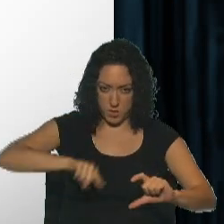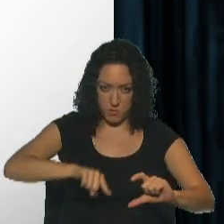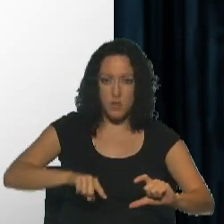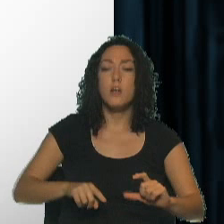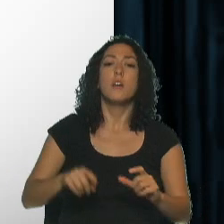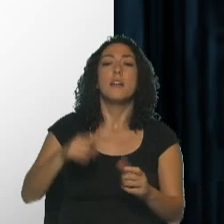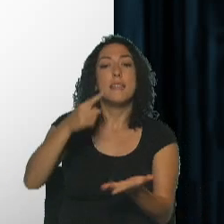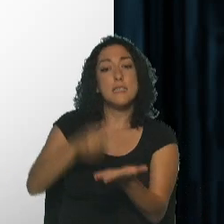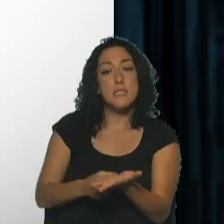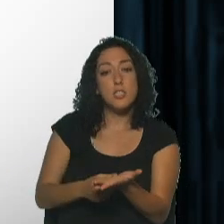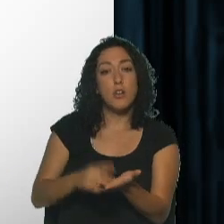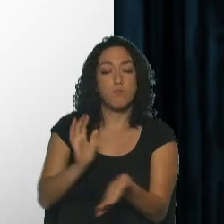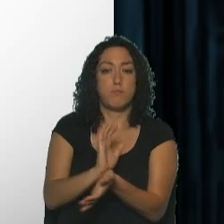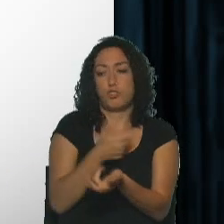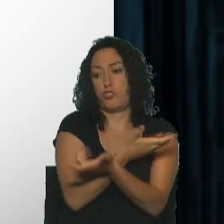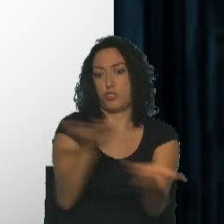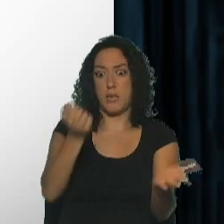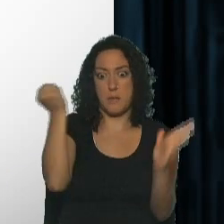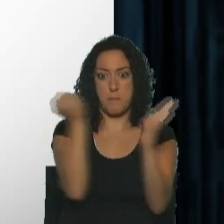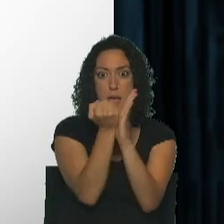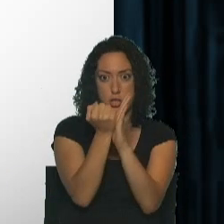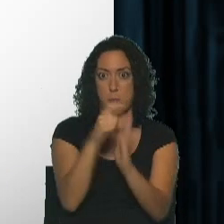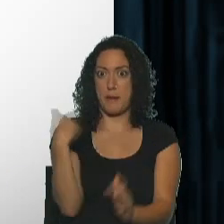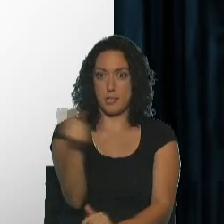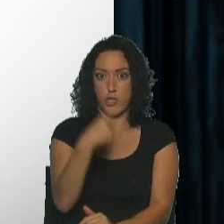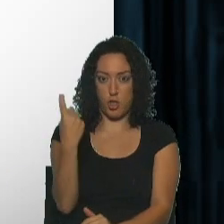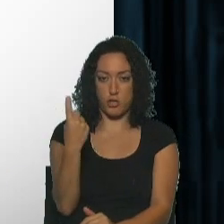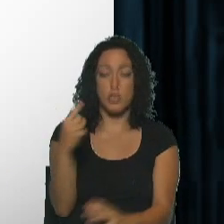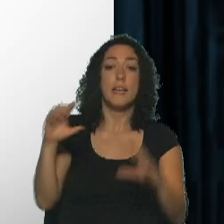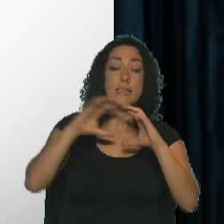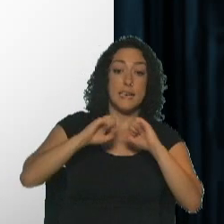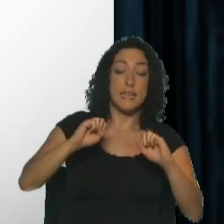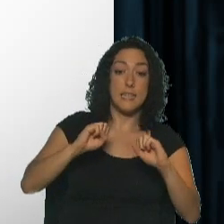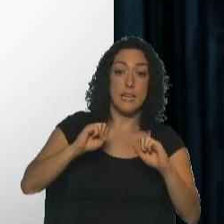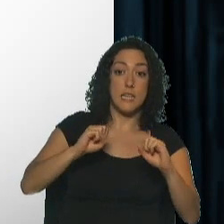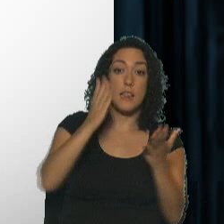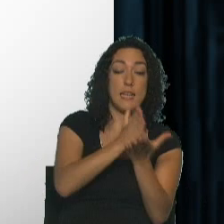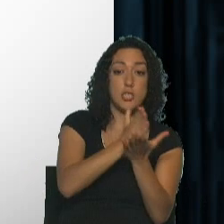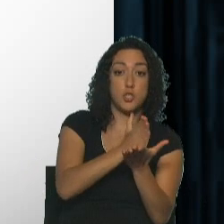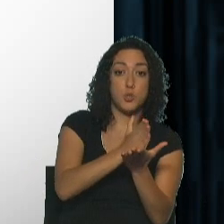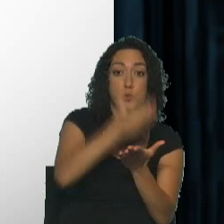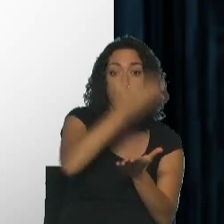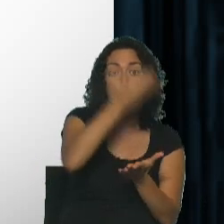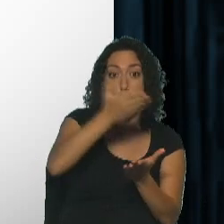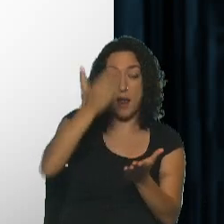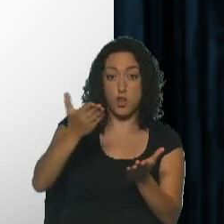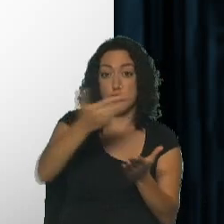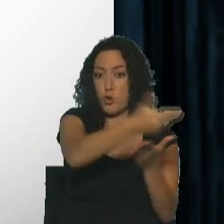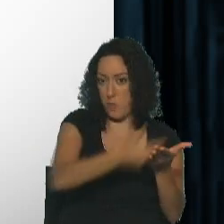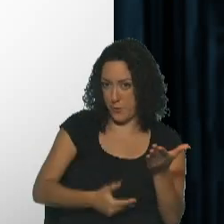la sentencia tendrá un profundo impacto en la sociedad como conjunto, desde la Secretaría de Derechos Humanos, desde allí es este comunicado,